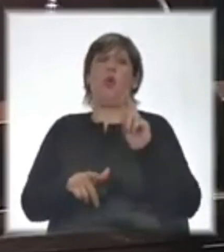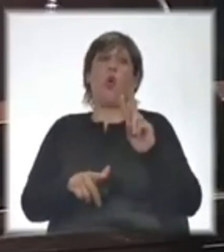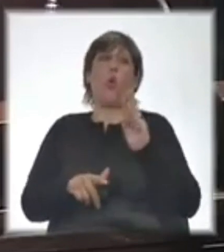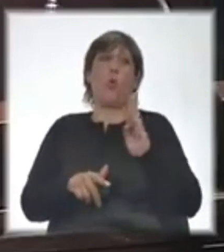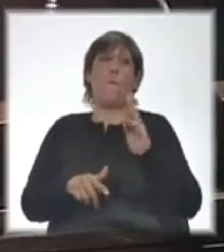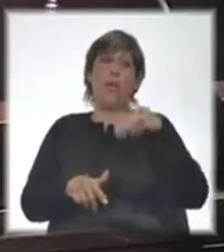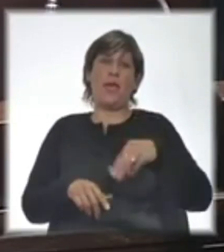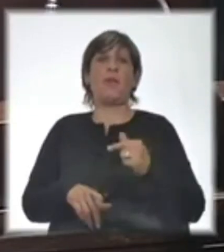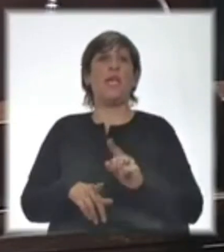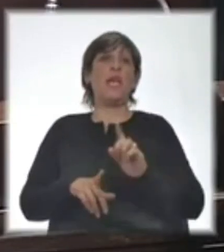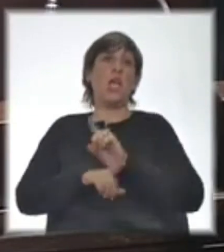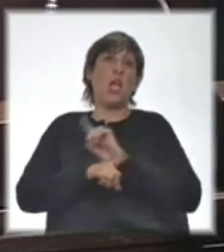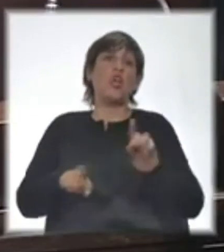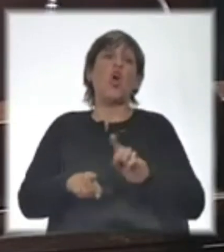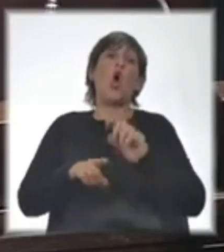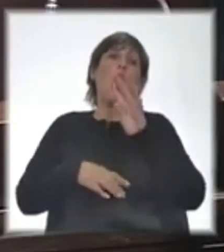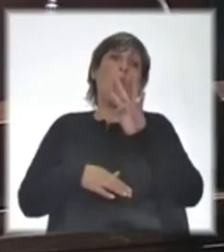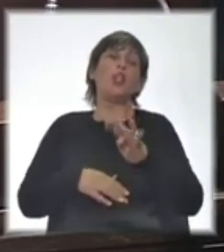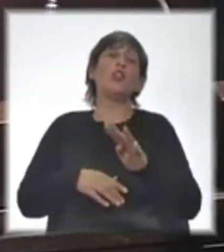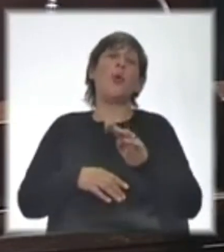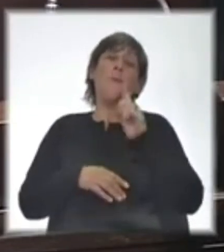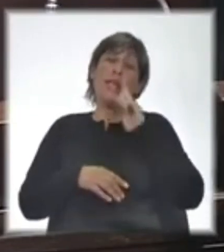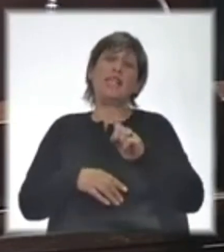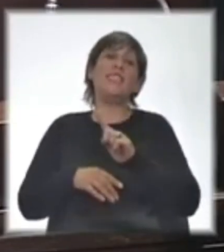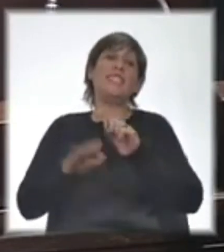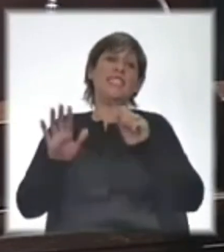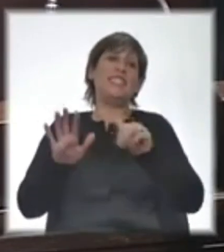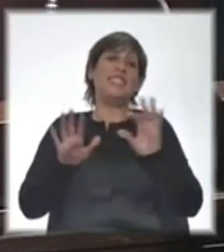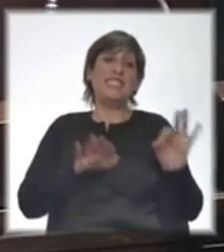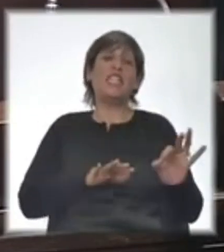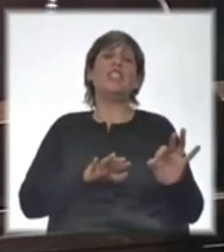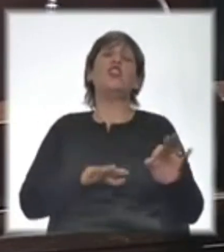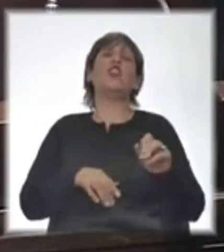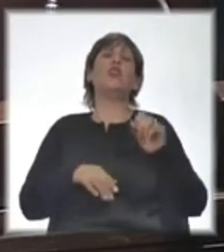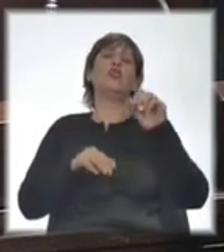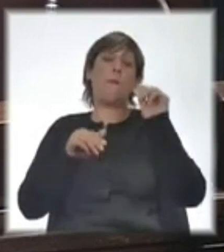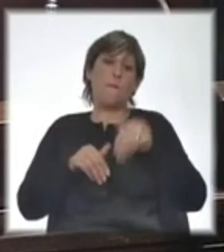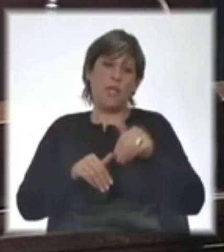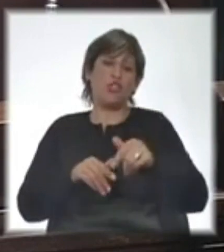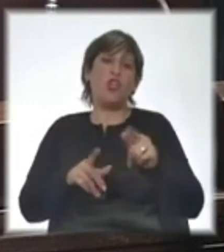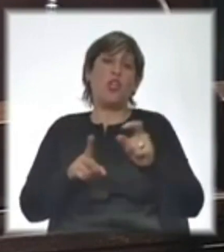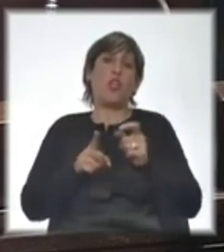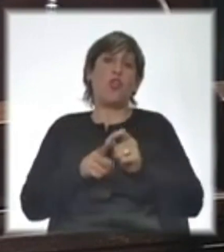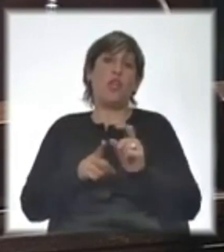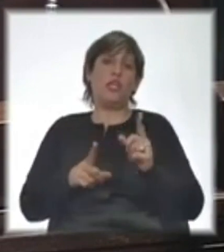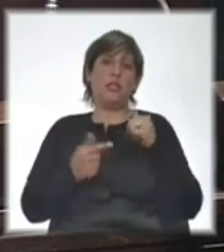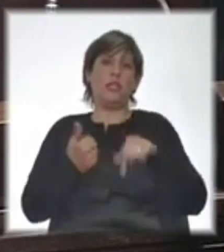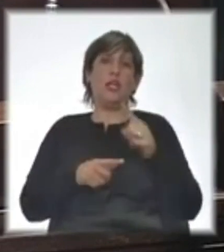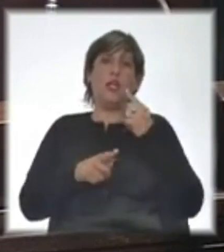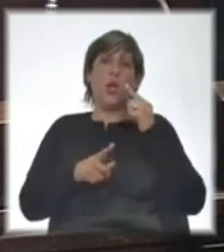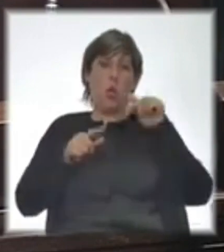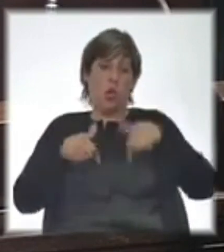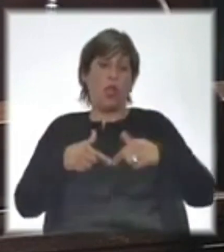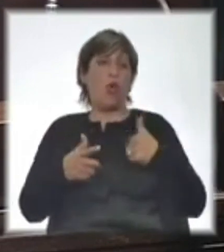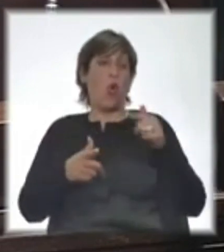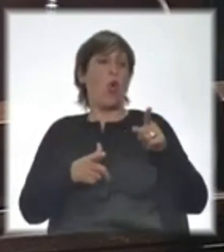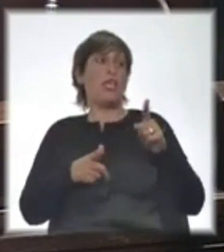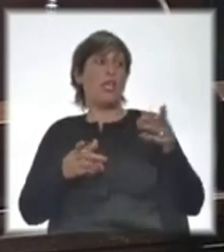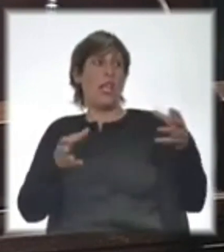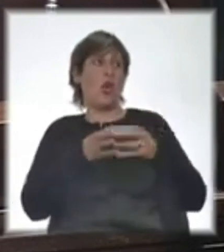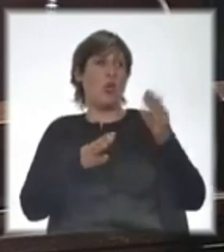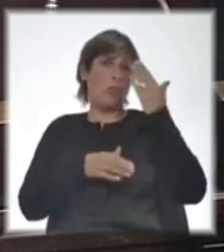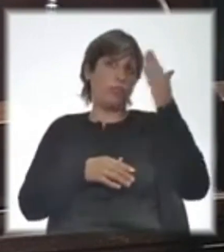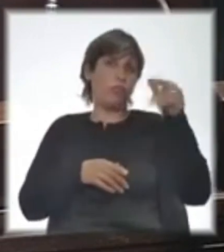sin los 4.600 millones de dólares que el Uruguay va a invertir en UPM, cuando hoy están los legisladores del Frente